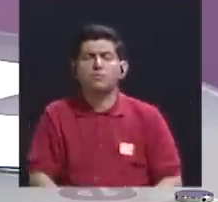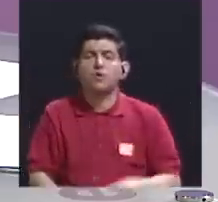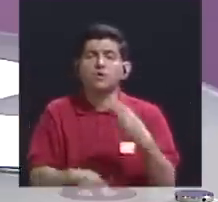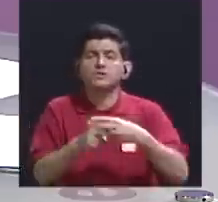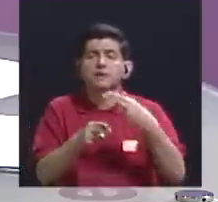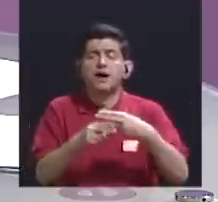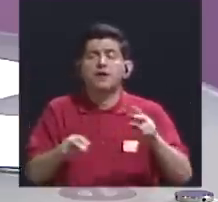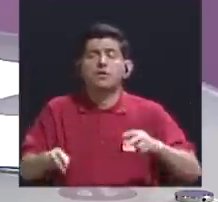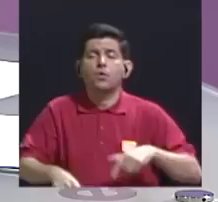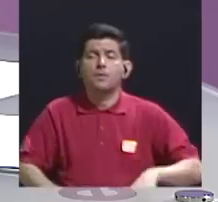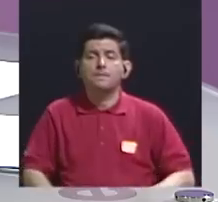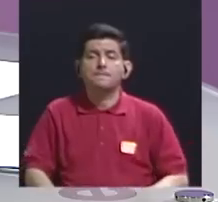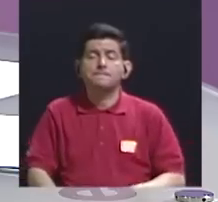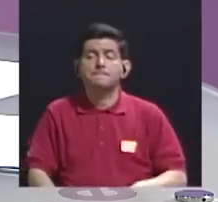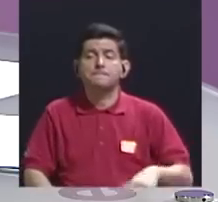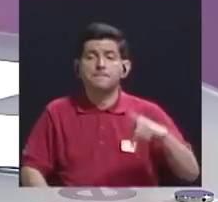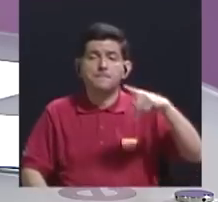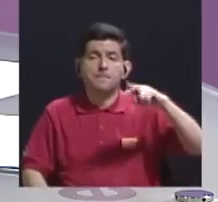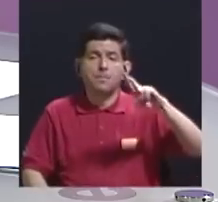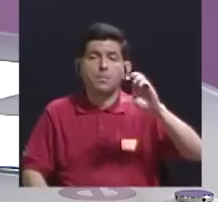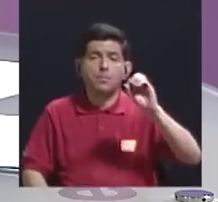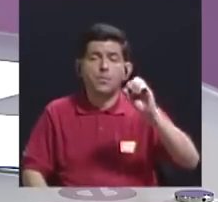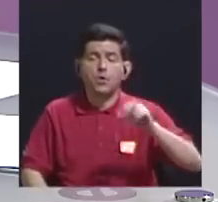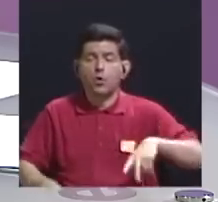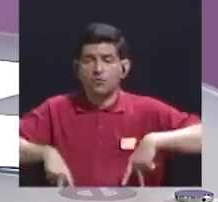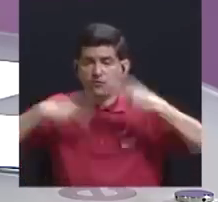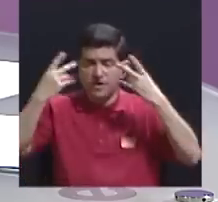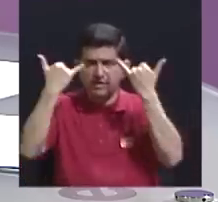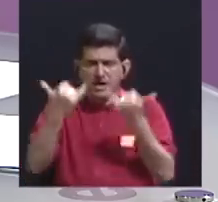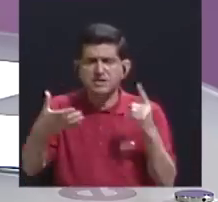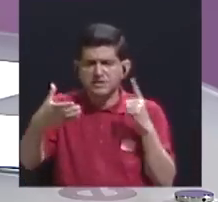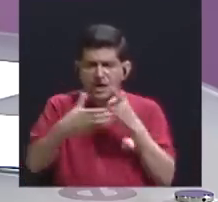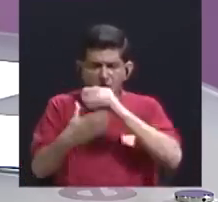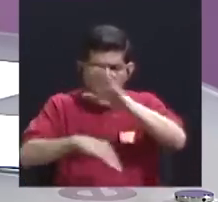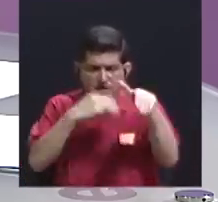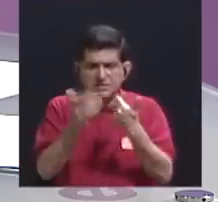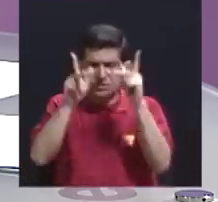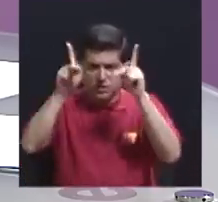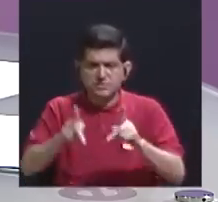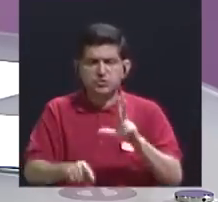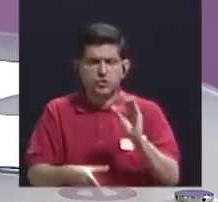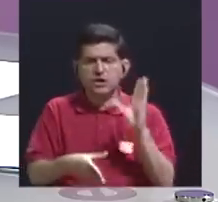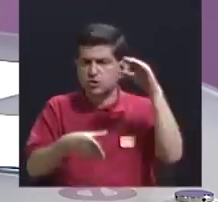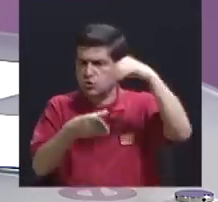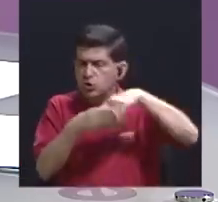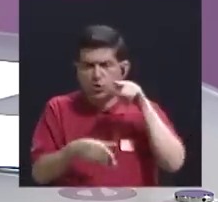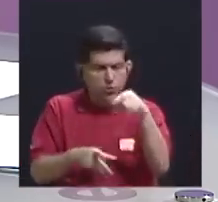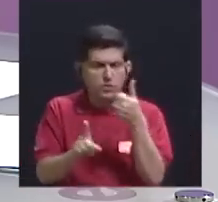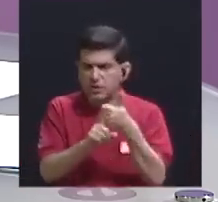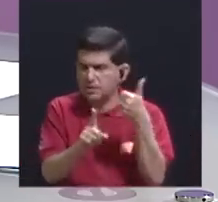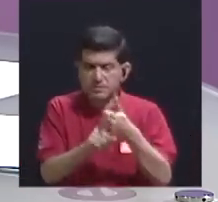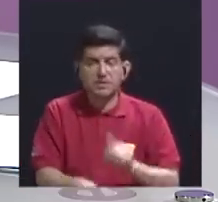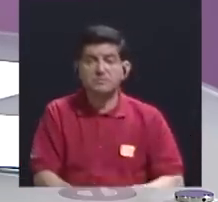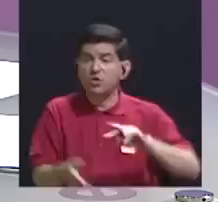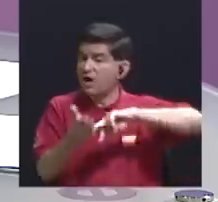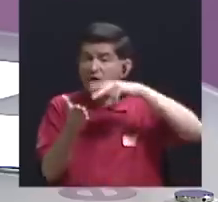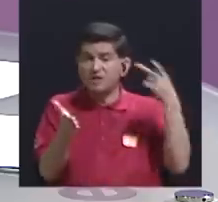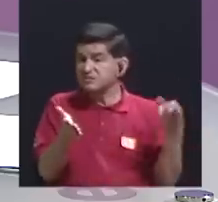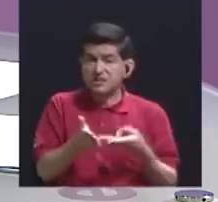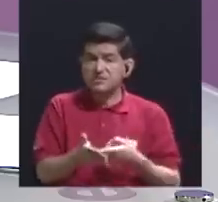pro-vida que ya de por sí es ofensivo para todos los que no formamos parte de él porque entonces